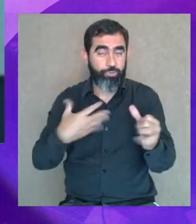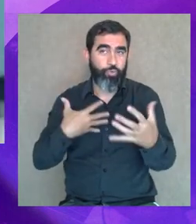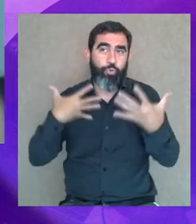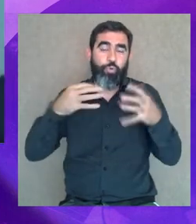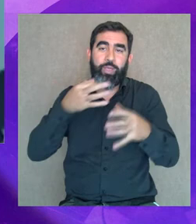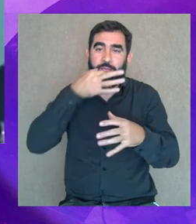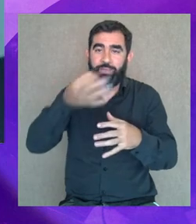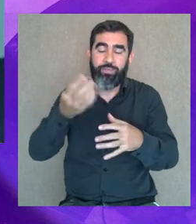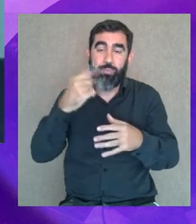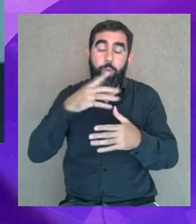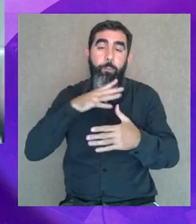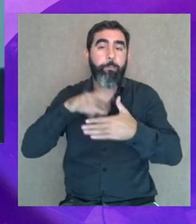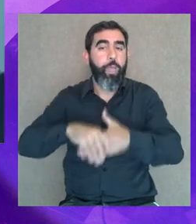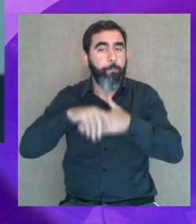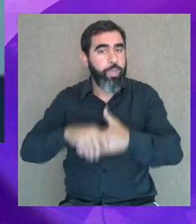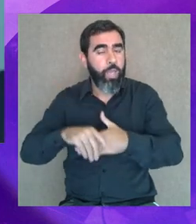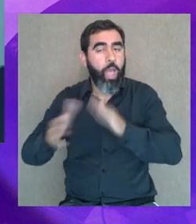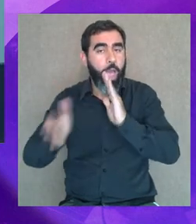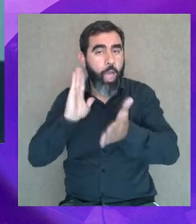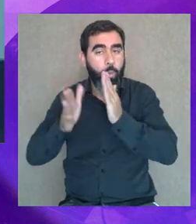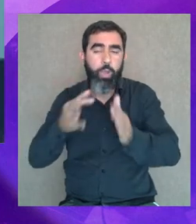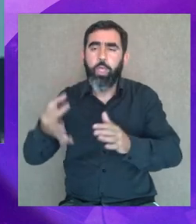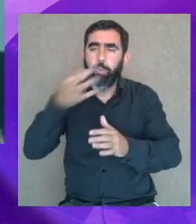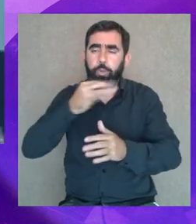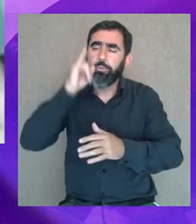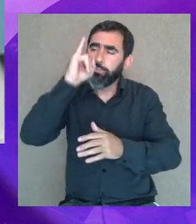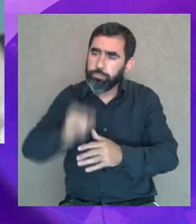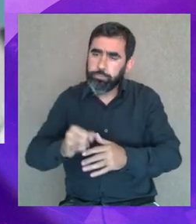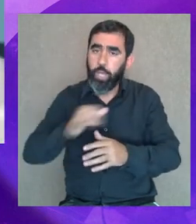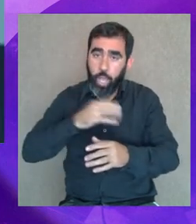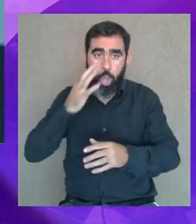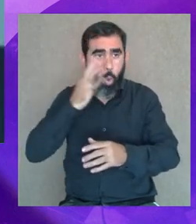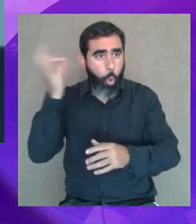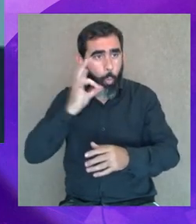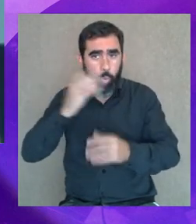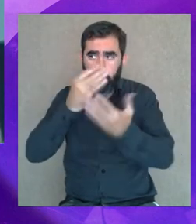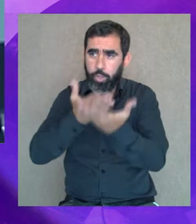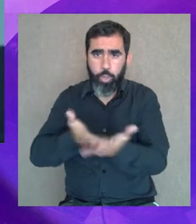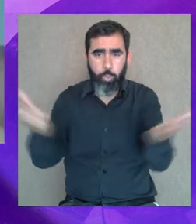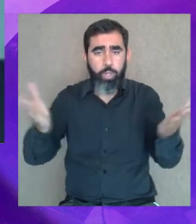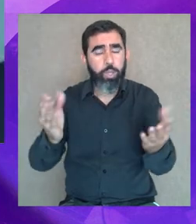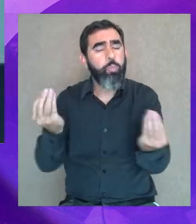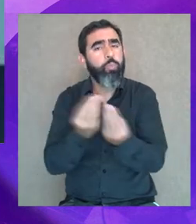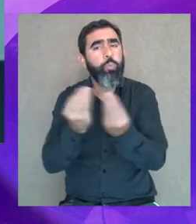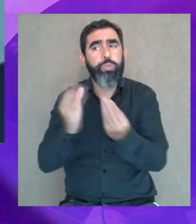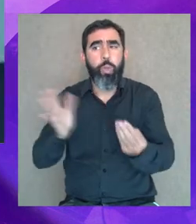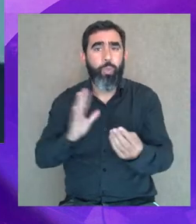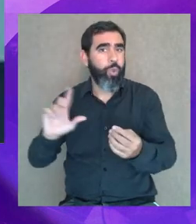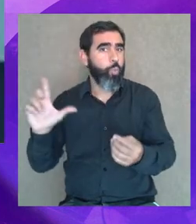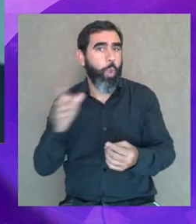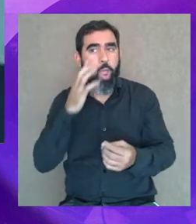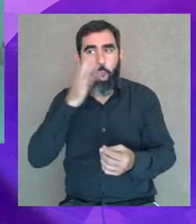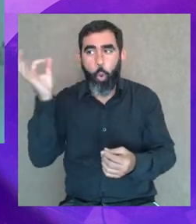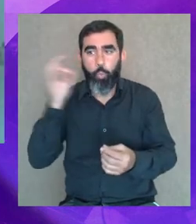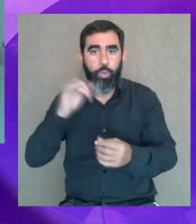y mi gran amiga y mi abogada están dando una oportunidad a más mujeres no tienen esta oportunidad